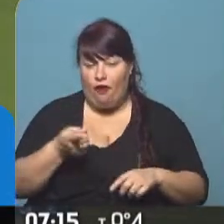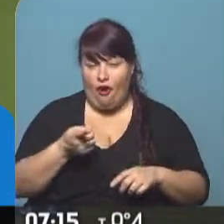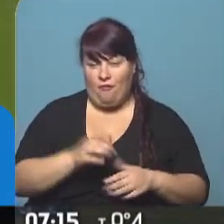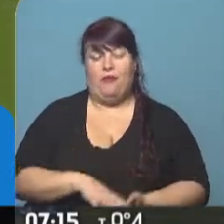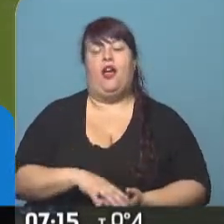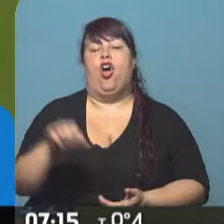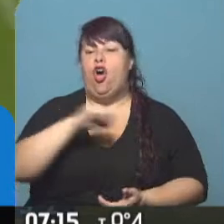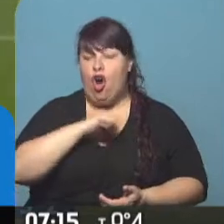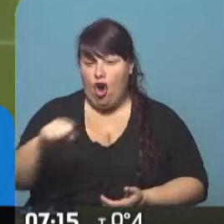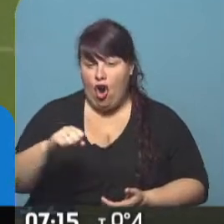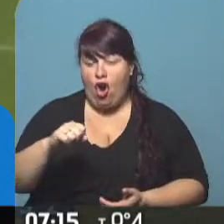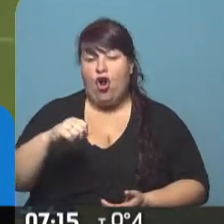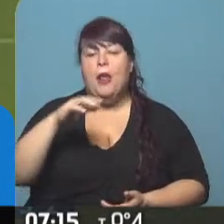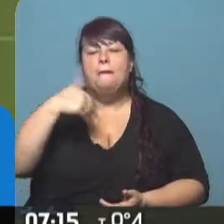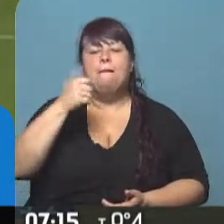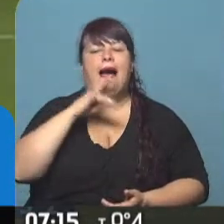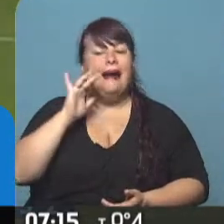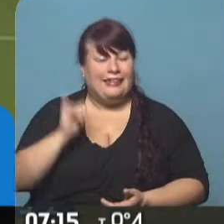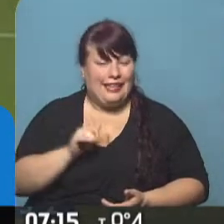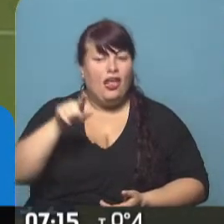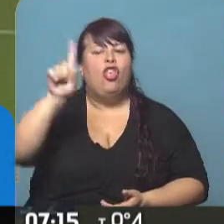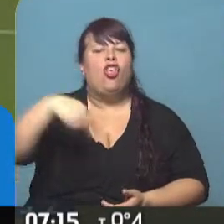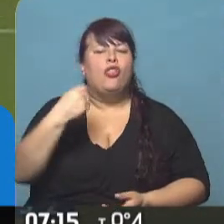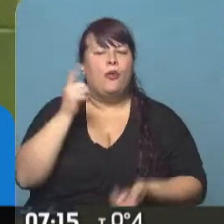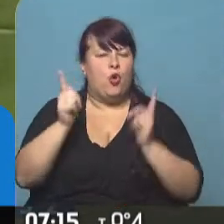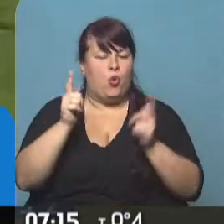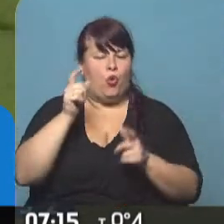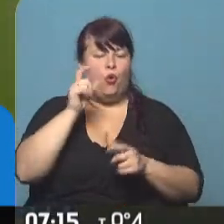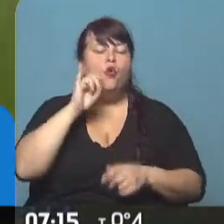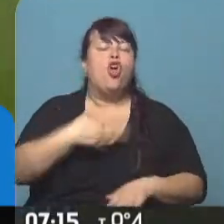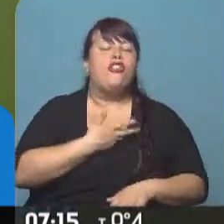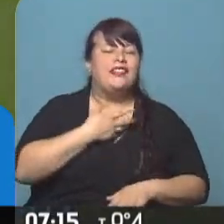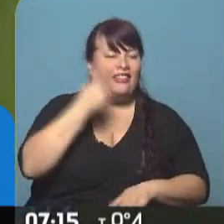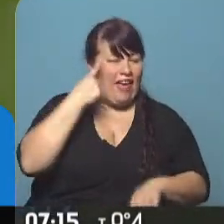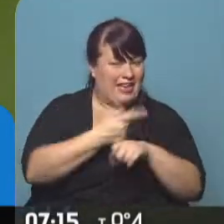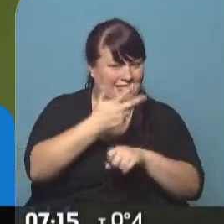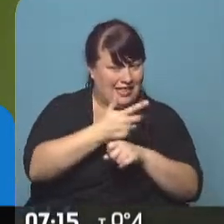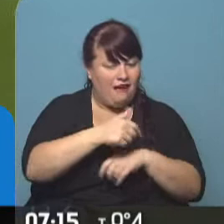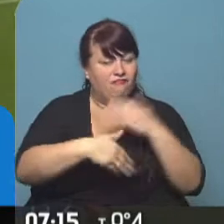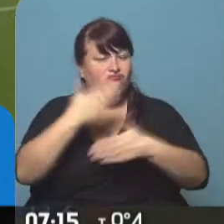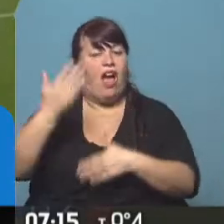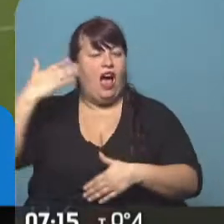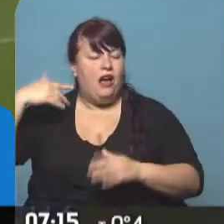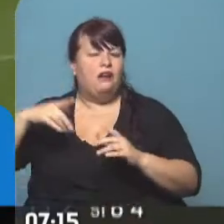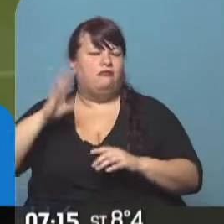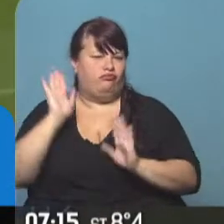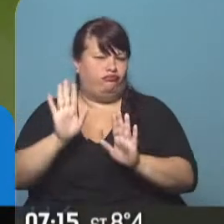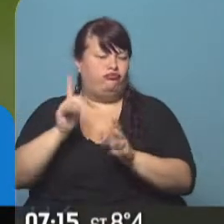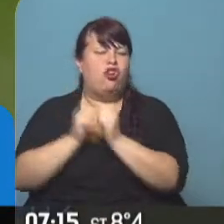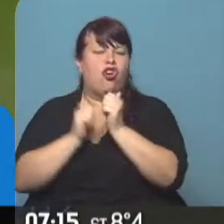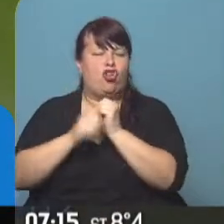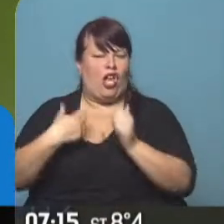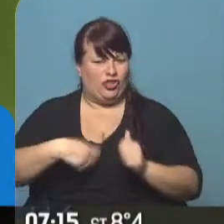destino. El gol de Mauricio Martínez, el hombre proveniente de Unión de Santa Fe, hizo inferiores allí. Ya hace un par de temporadas largas está en Rosario